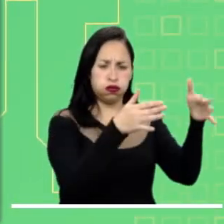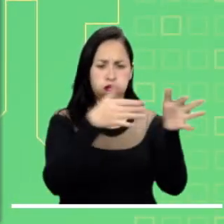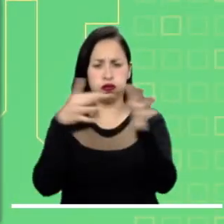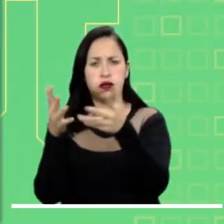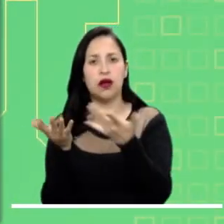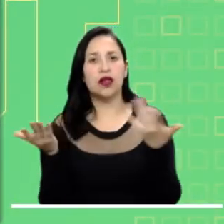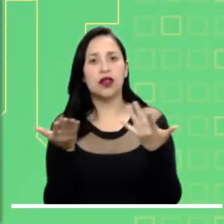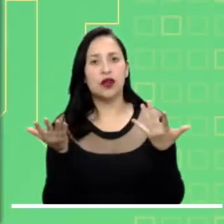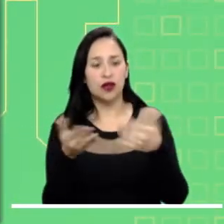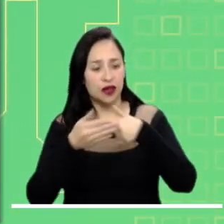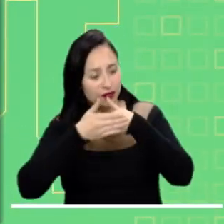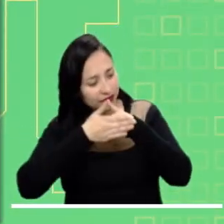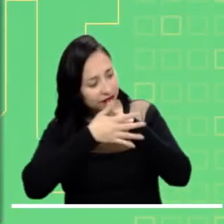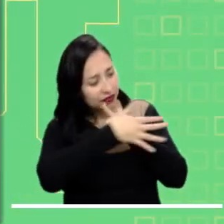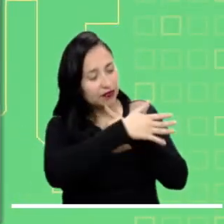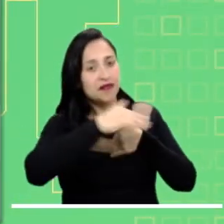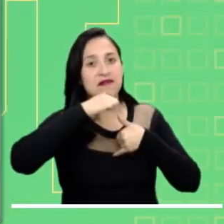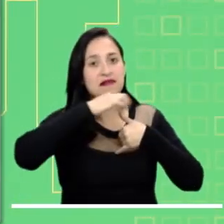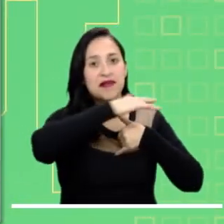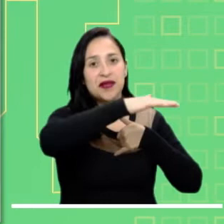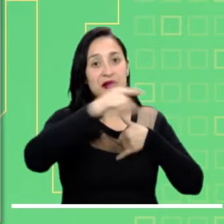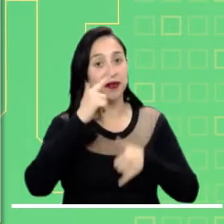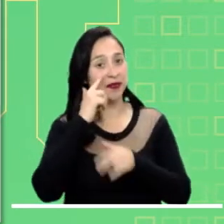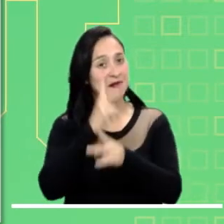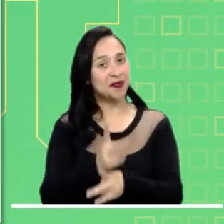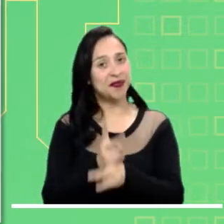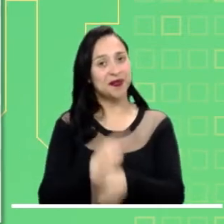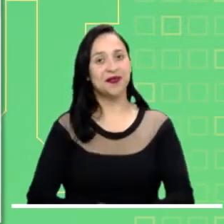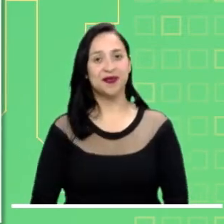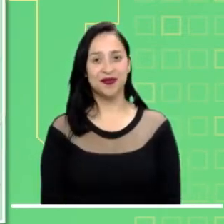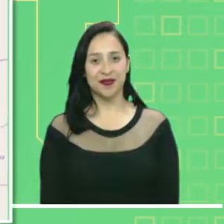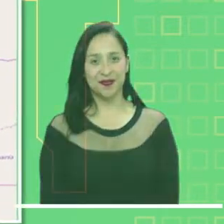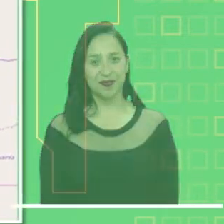Atención al viento y oleaje en el centro y oriente del mar Caribe.